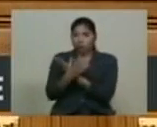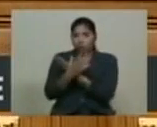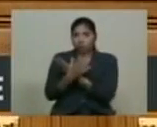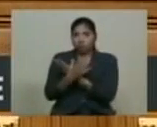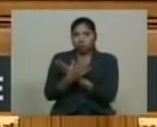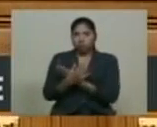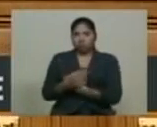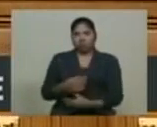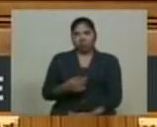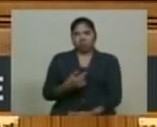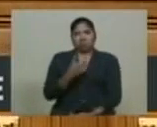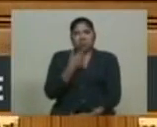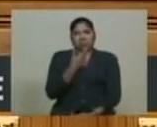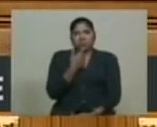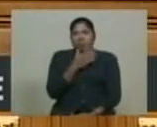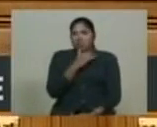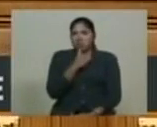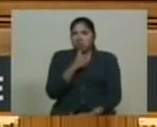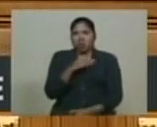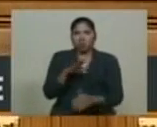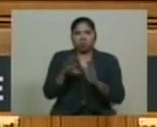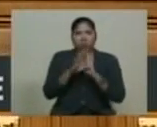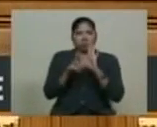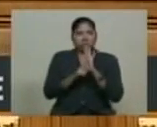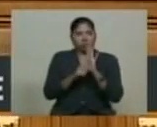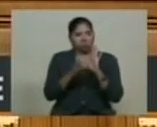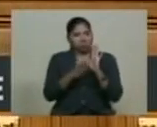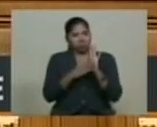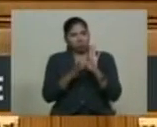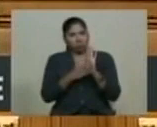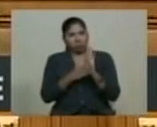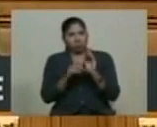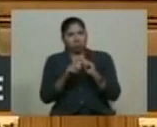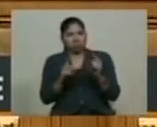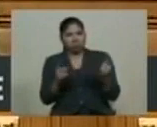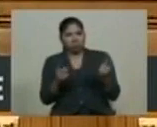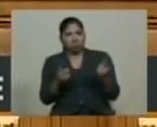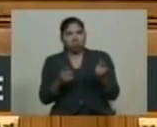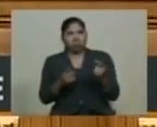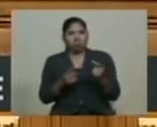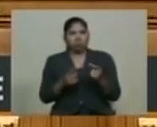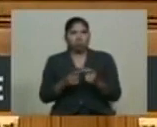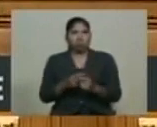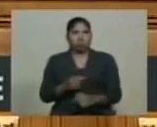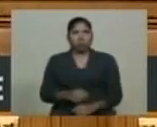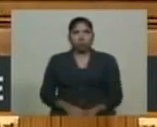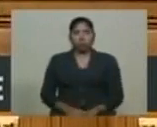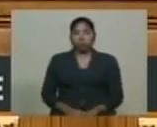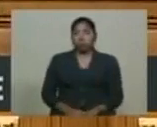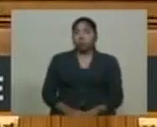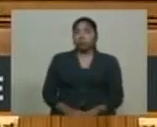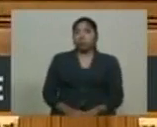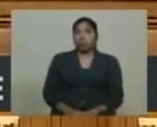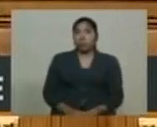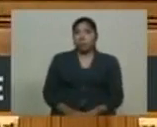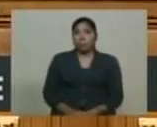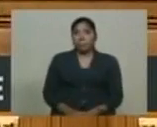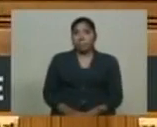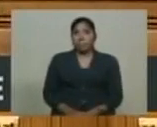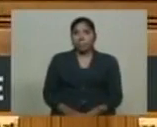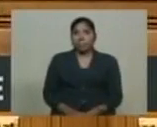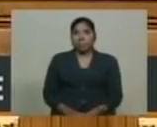nuestra Constitución, pero sí en el pensamiento de quienes dieron el golpe llamado Carmonazo, de vacío de poder.